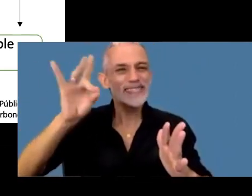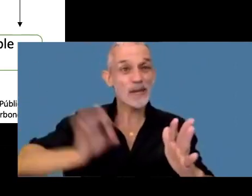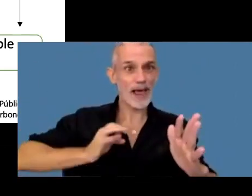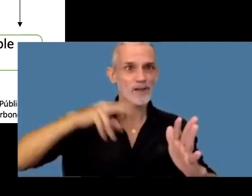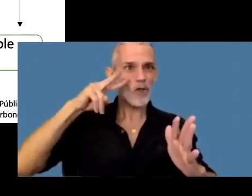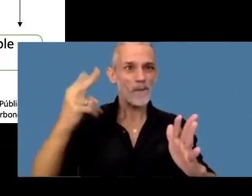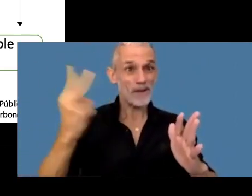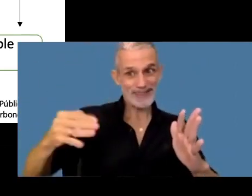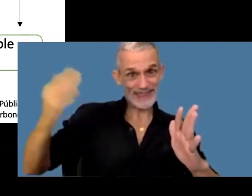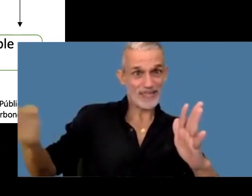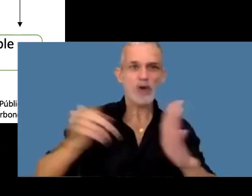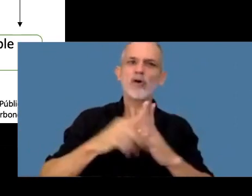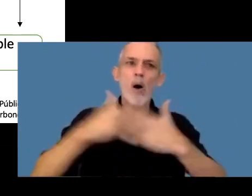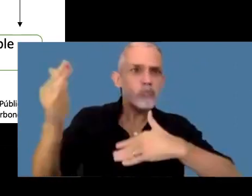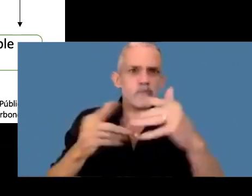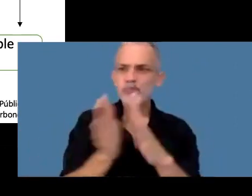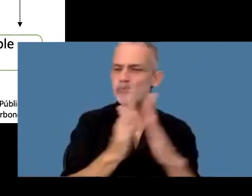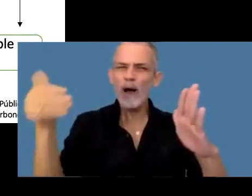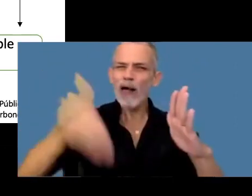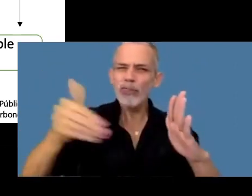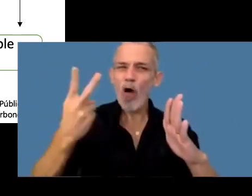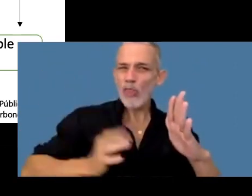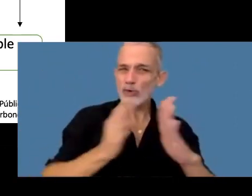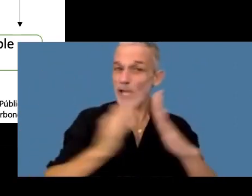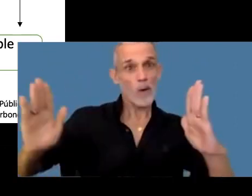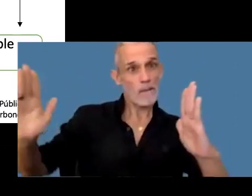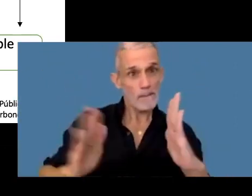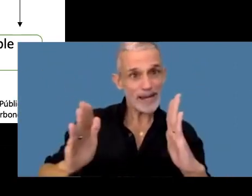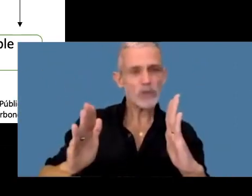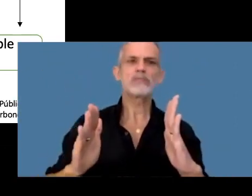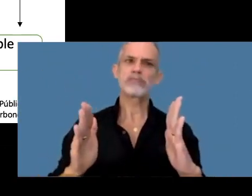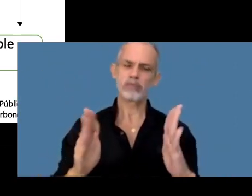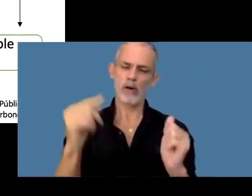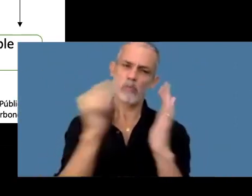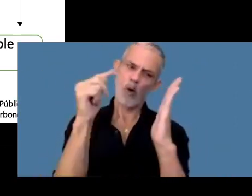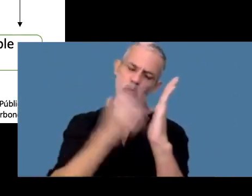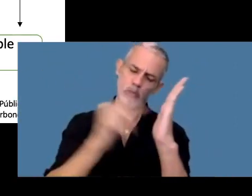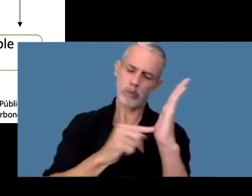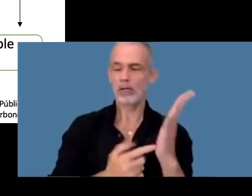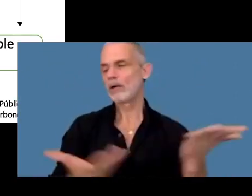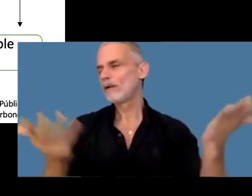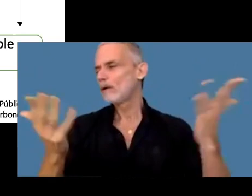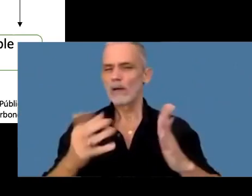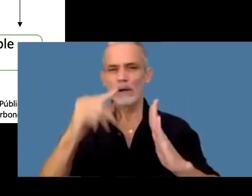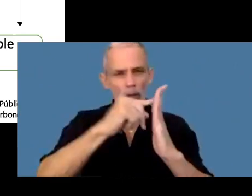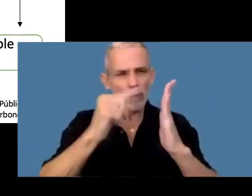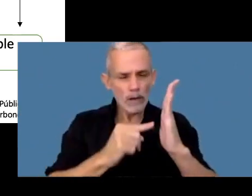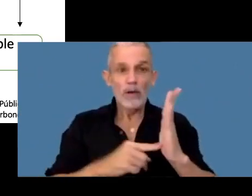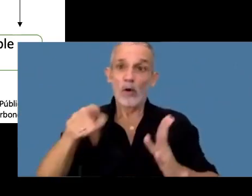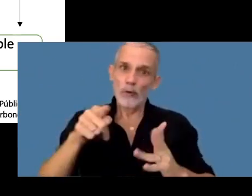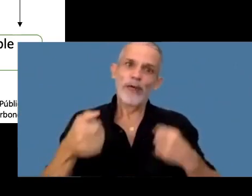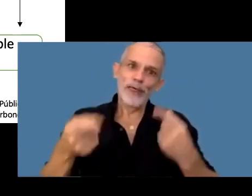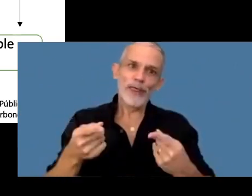la obra no demora más de 2 años, fíjense la cantidad de condiciones que se tienen que dar, ¿no? Usted va a tener derecho a